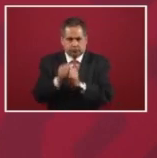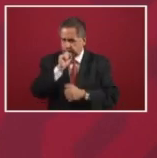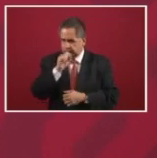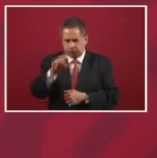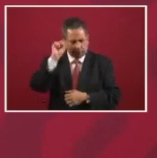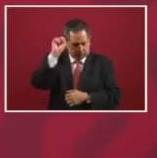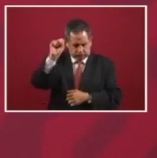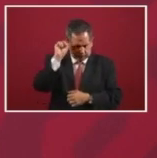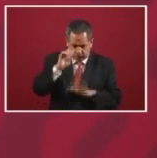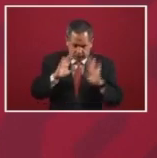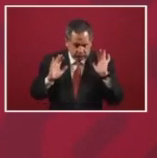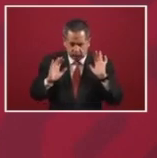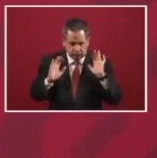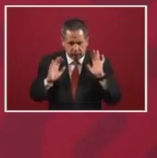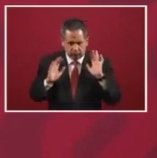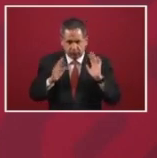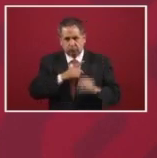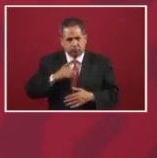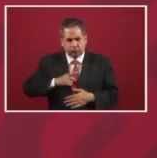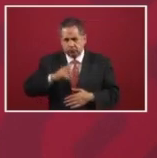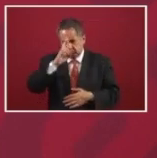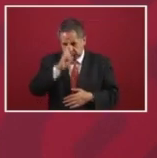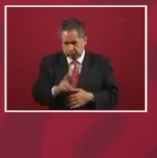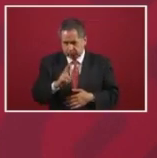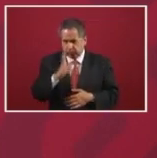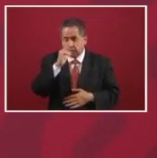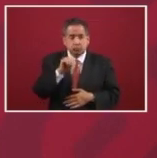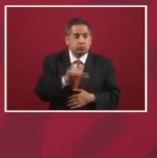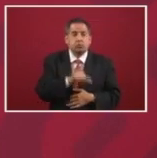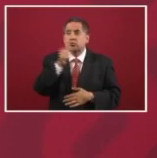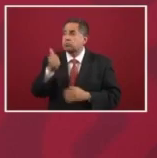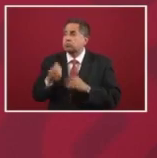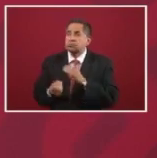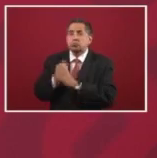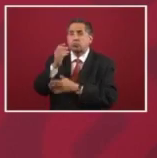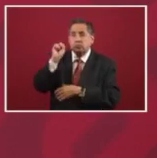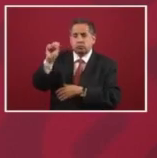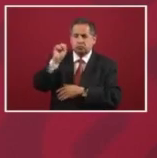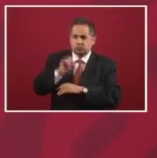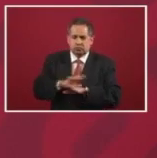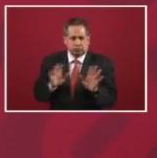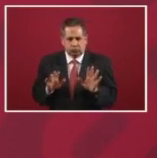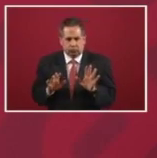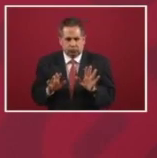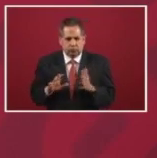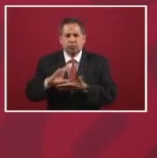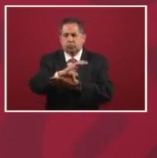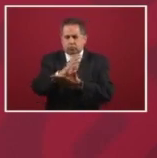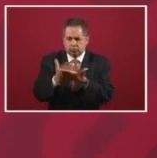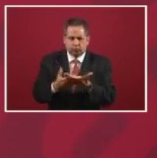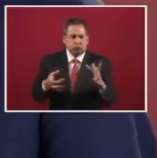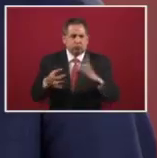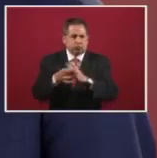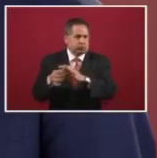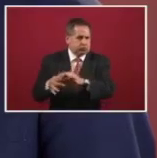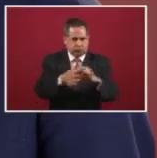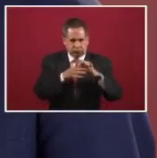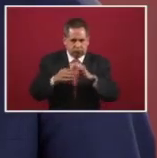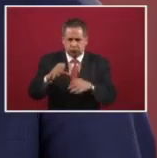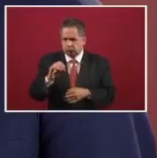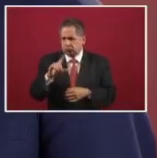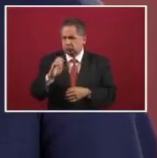sindicato. O sea, tenemos que ser respetuosos de el contrato colectivo y